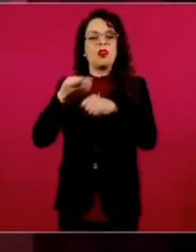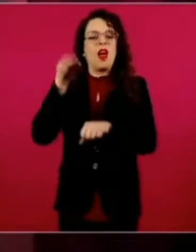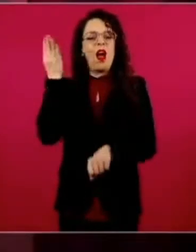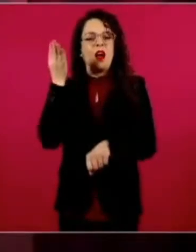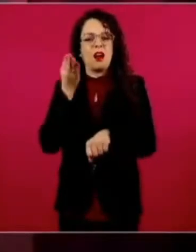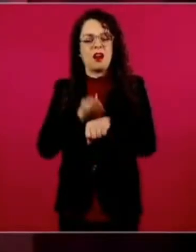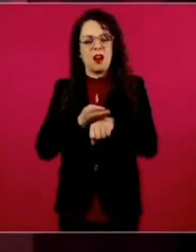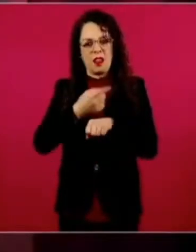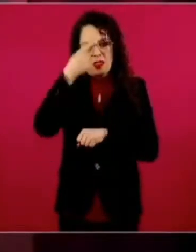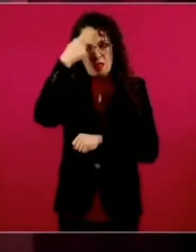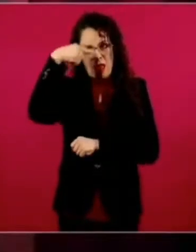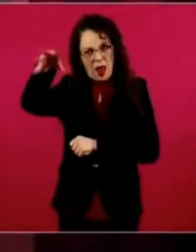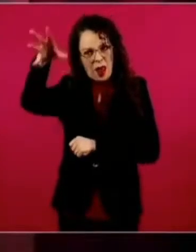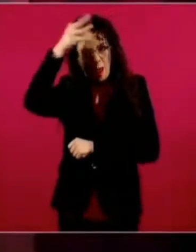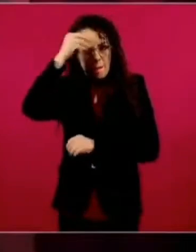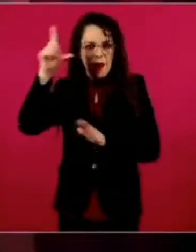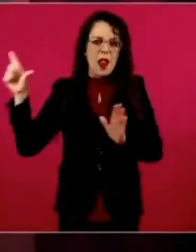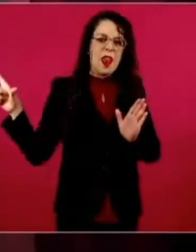los vamos a fusilar.